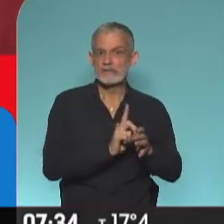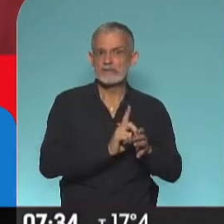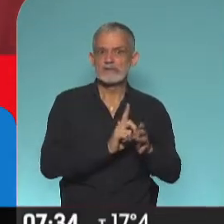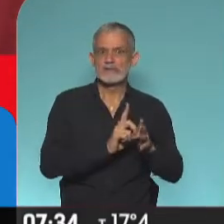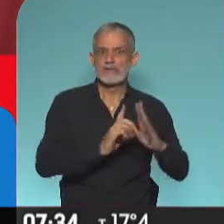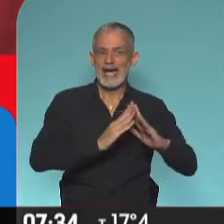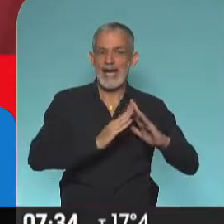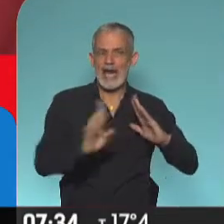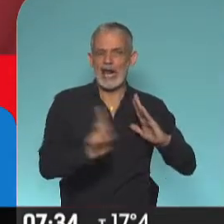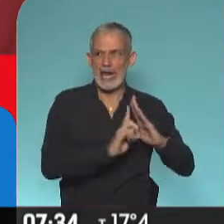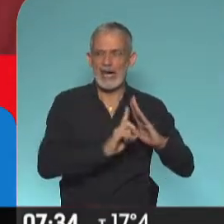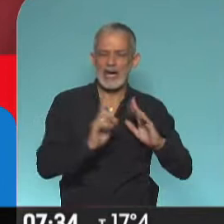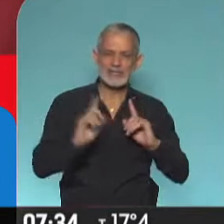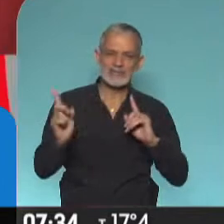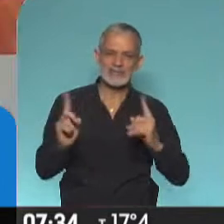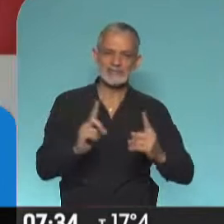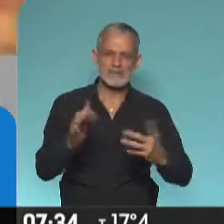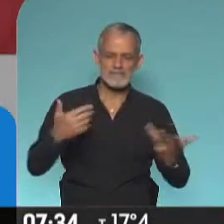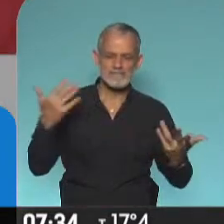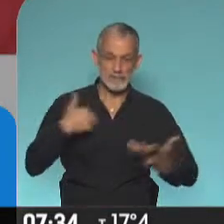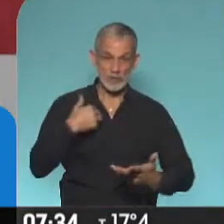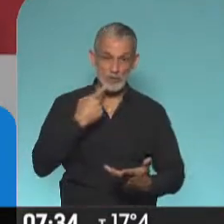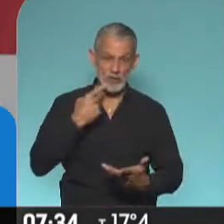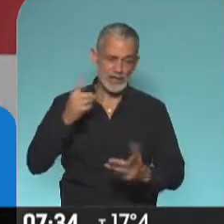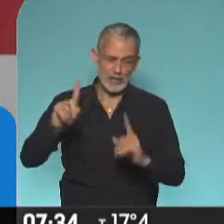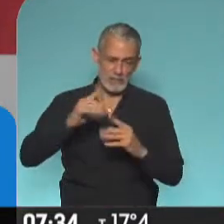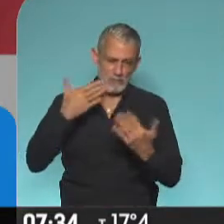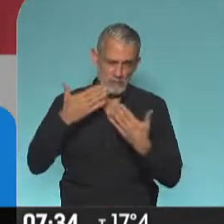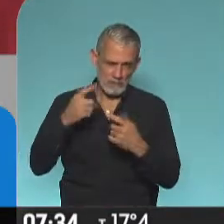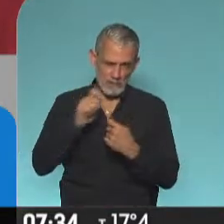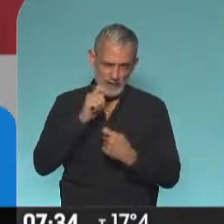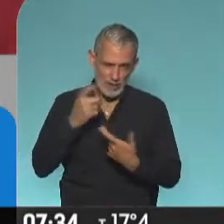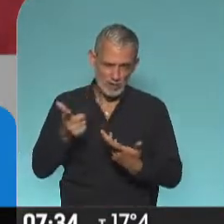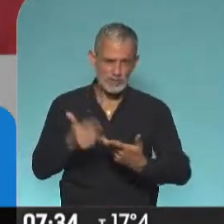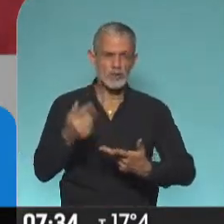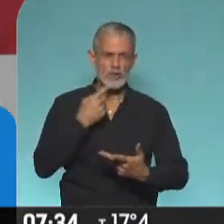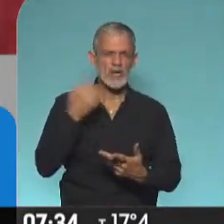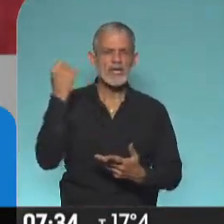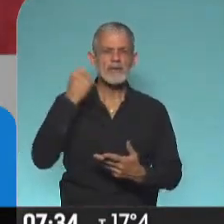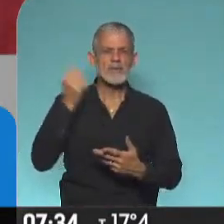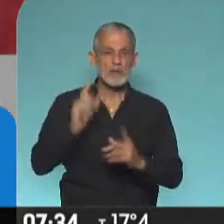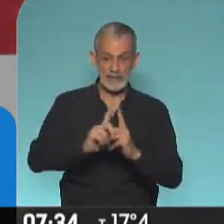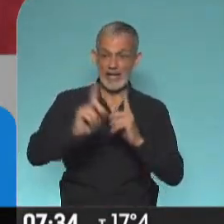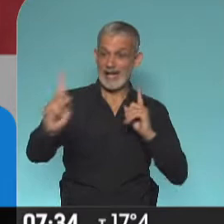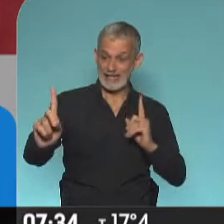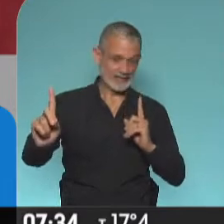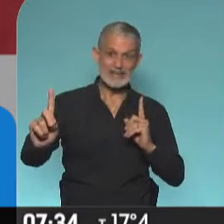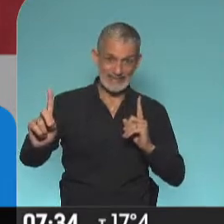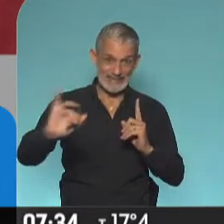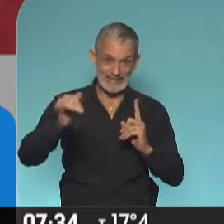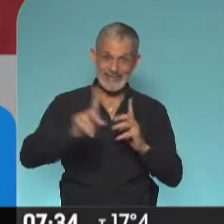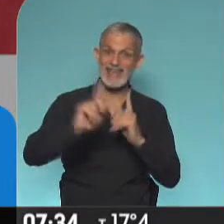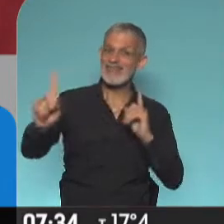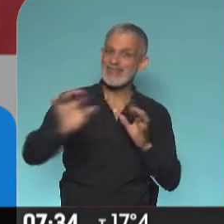y yo dije en una nota que es importante el distanciamiento y no el